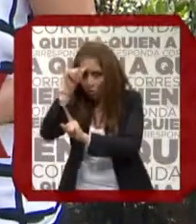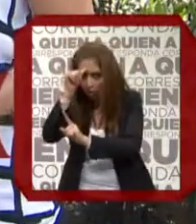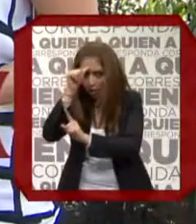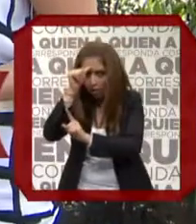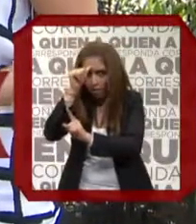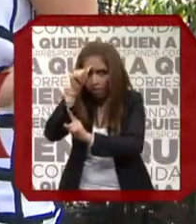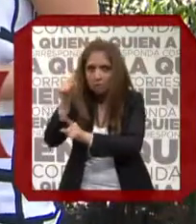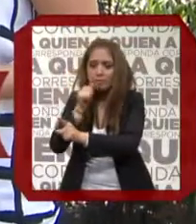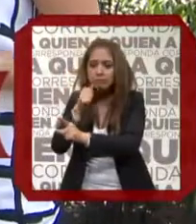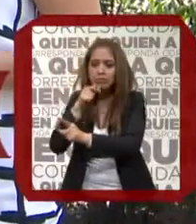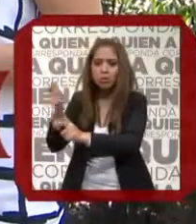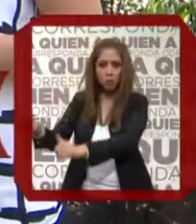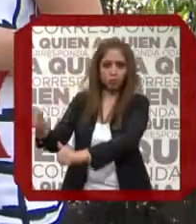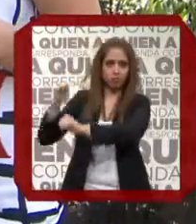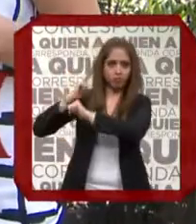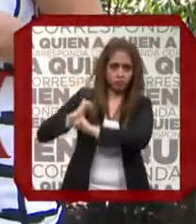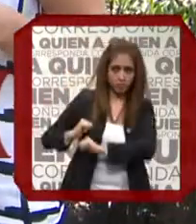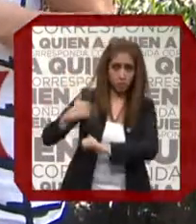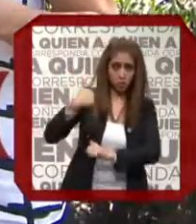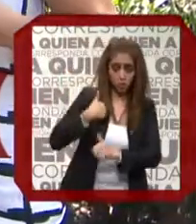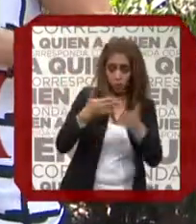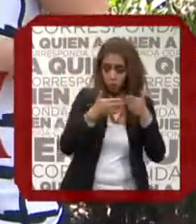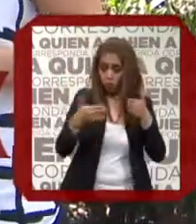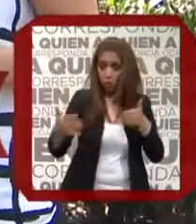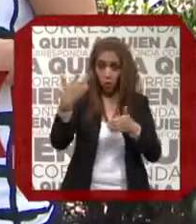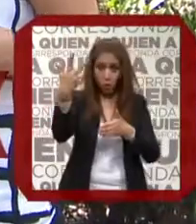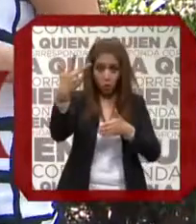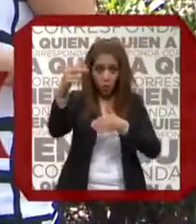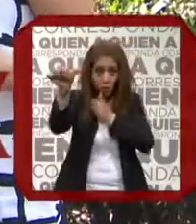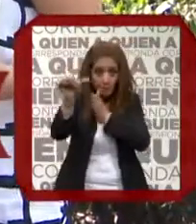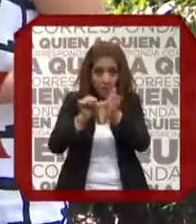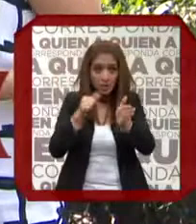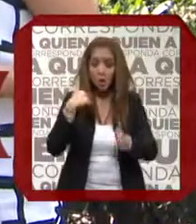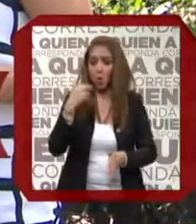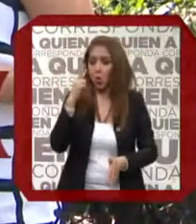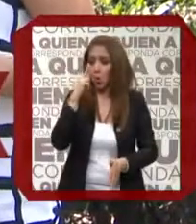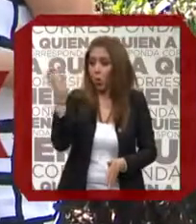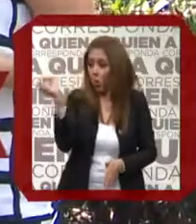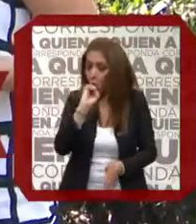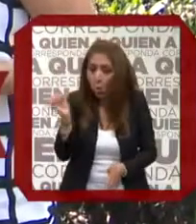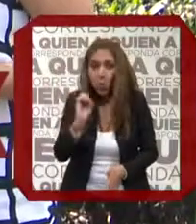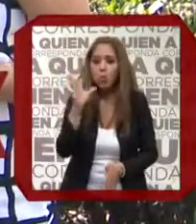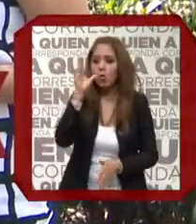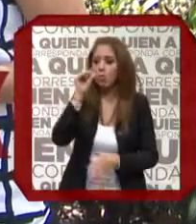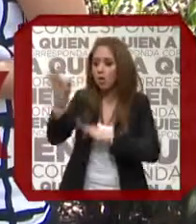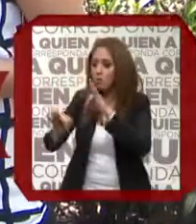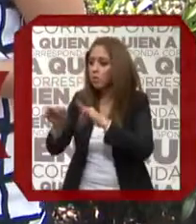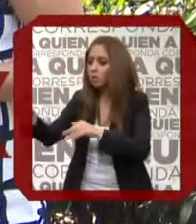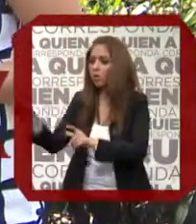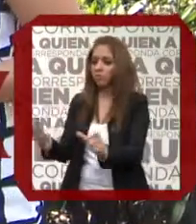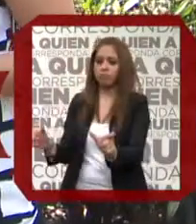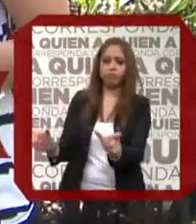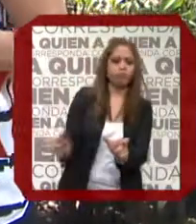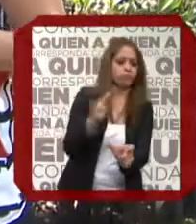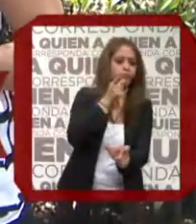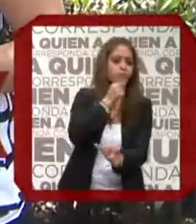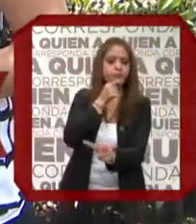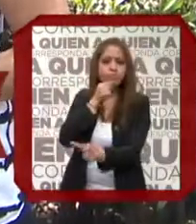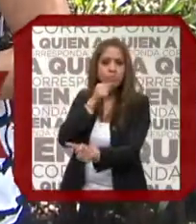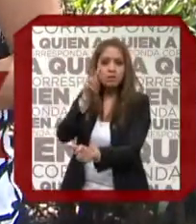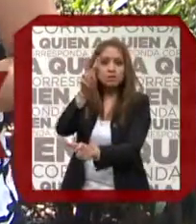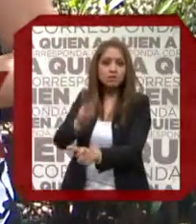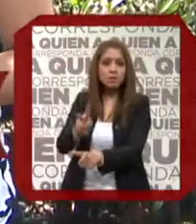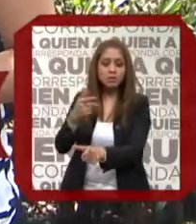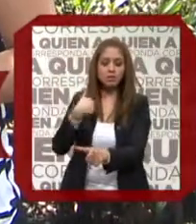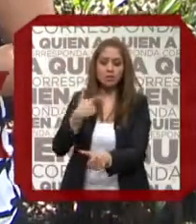no la consignan y tengo ocho meses de que pues no las veo no me puedo no puedo acercarme a ellas las traigo con guaruras o sea una cosa muy